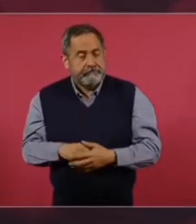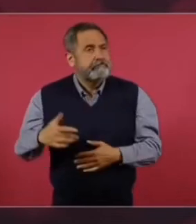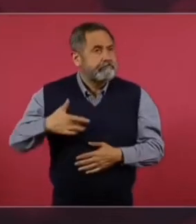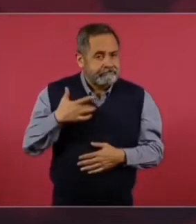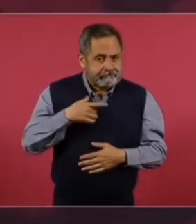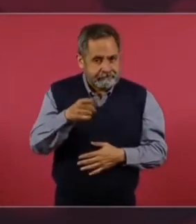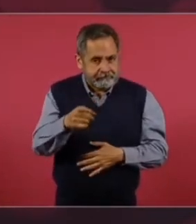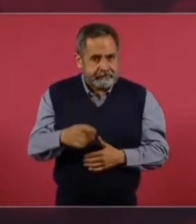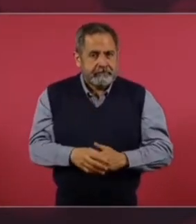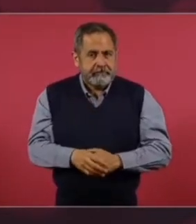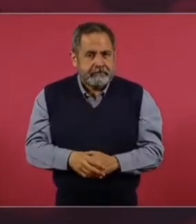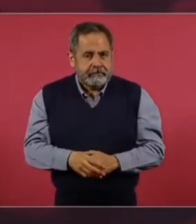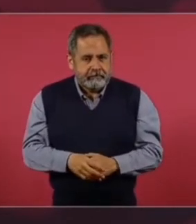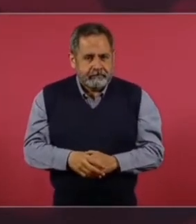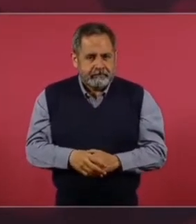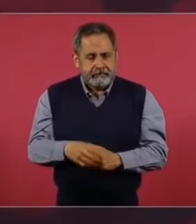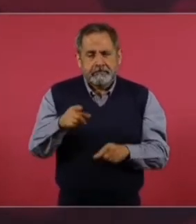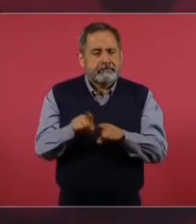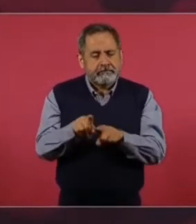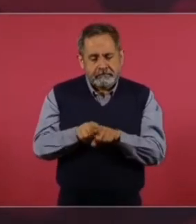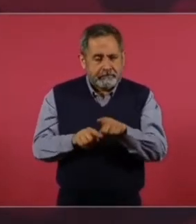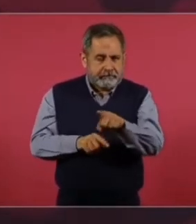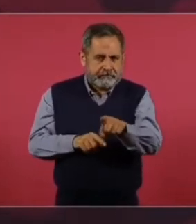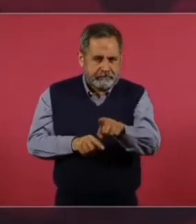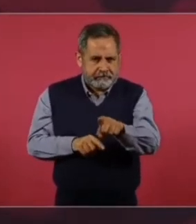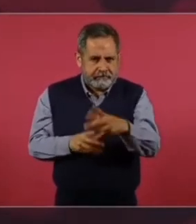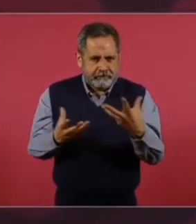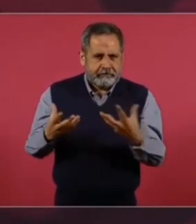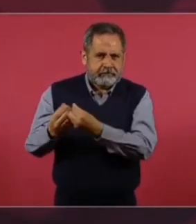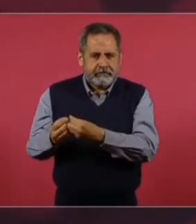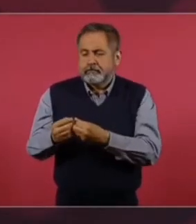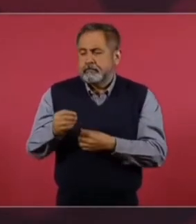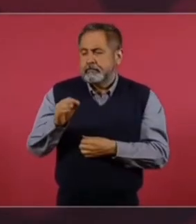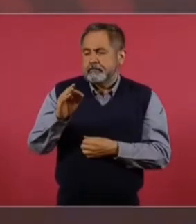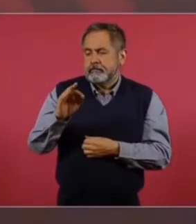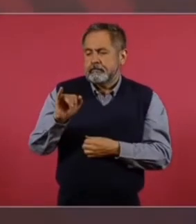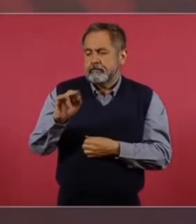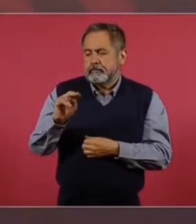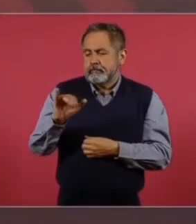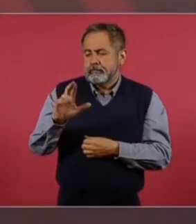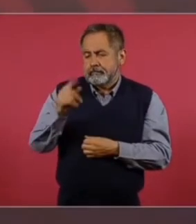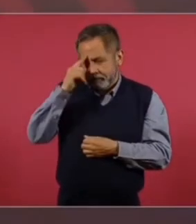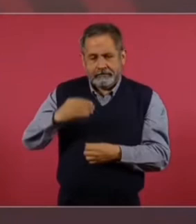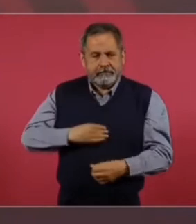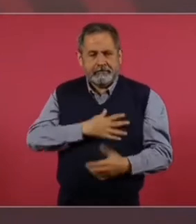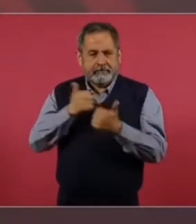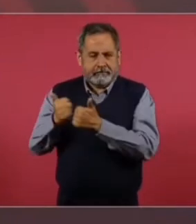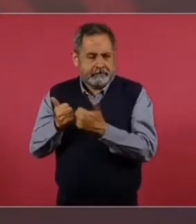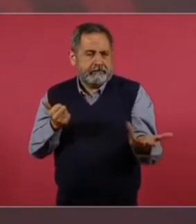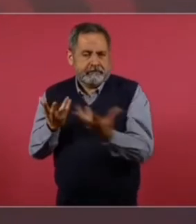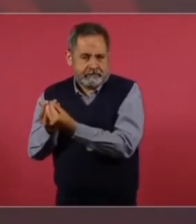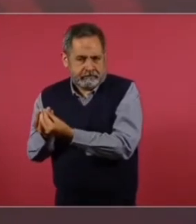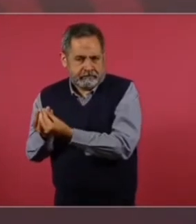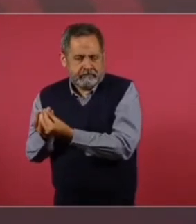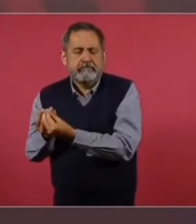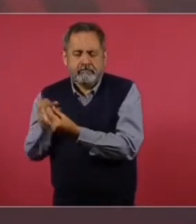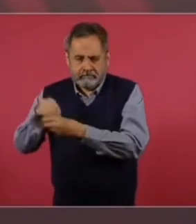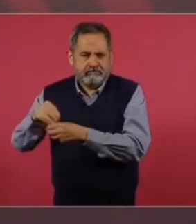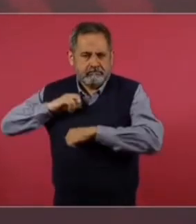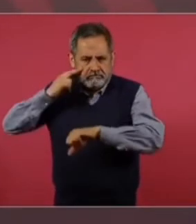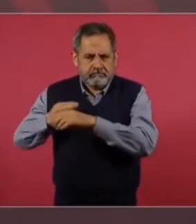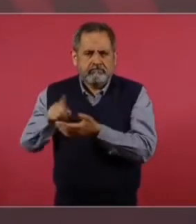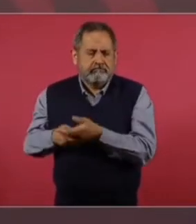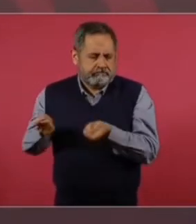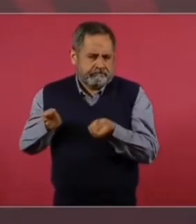que es parte de la Financiera para el Bienestar. O sea, las funciones de la Financiera